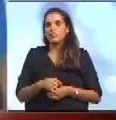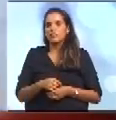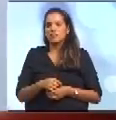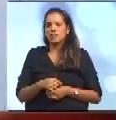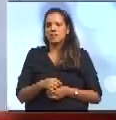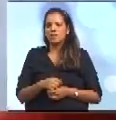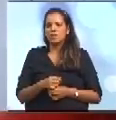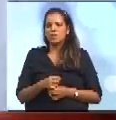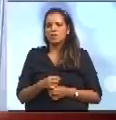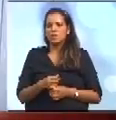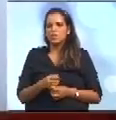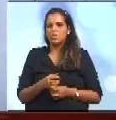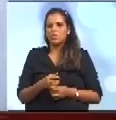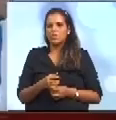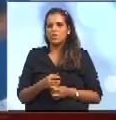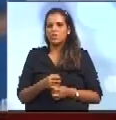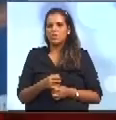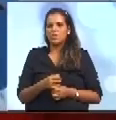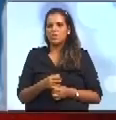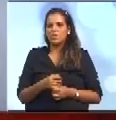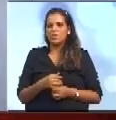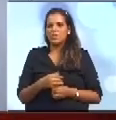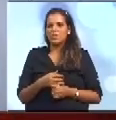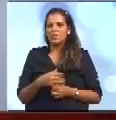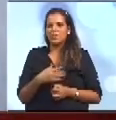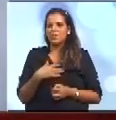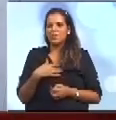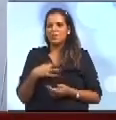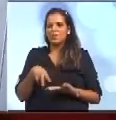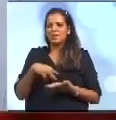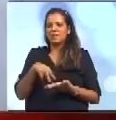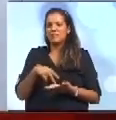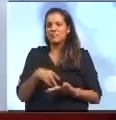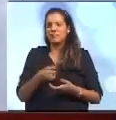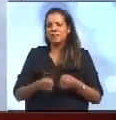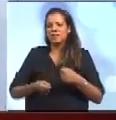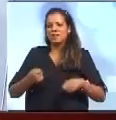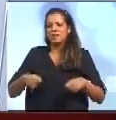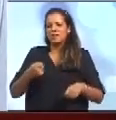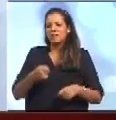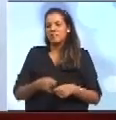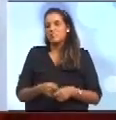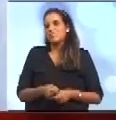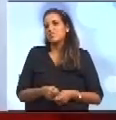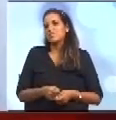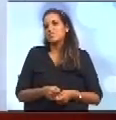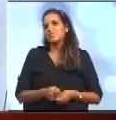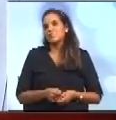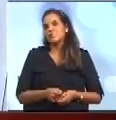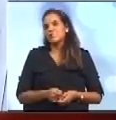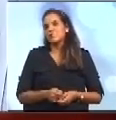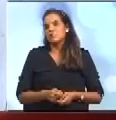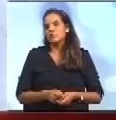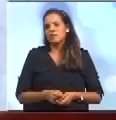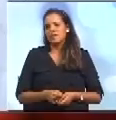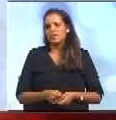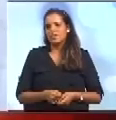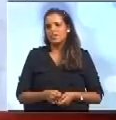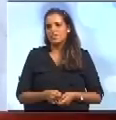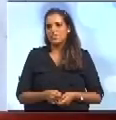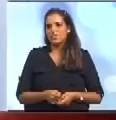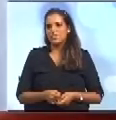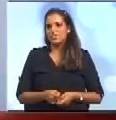piel. Andarele, vámonos. Pero los esmeraldeños. Andarele, vámonos. Ahí somos chocolate, coco